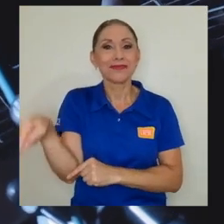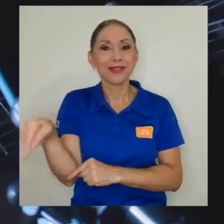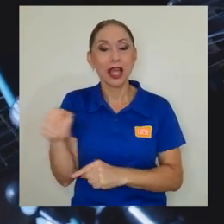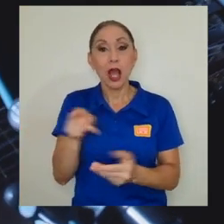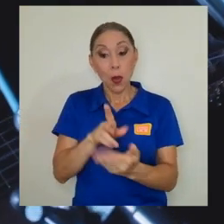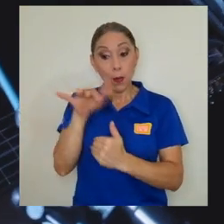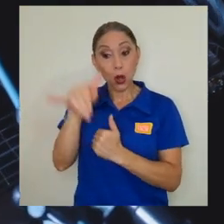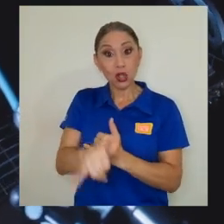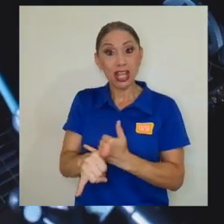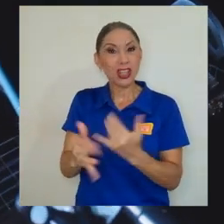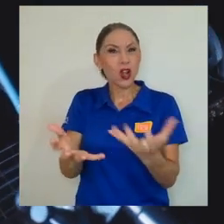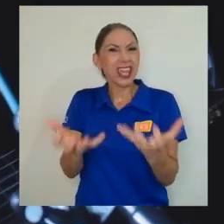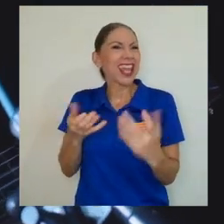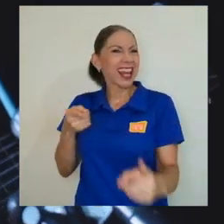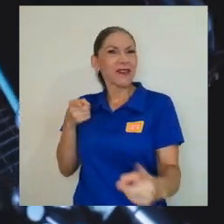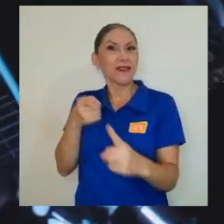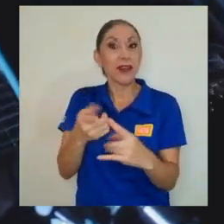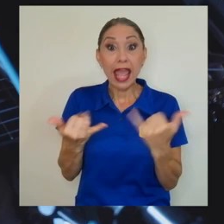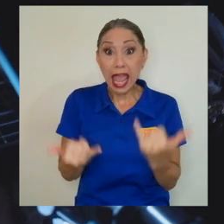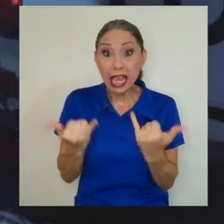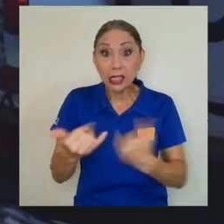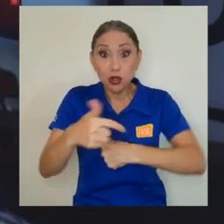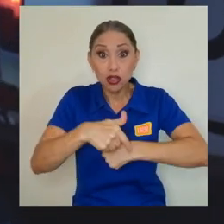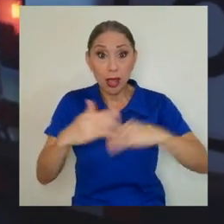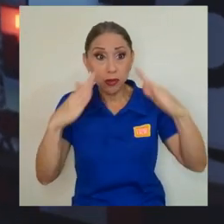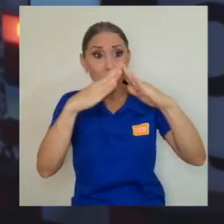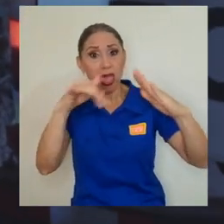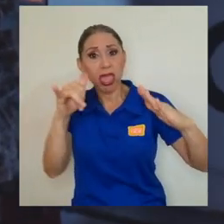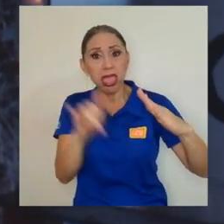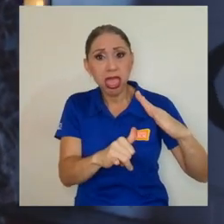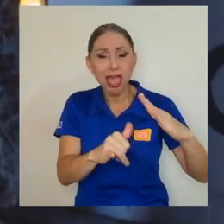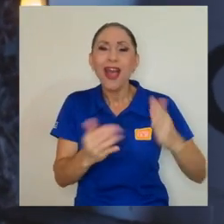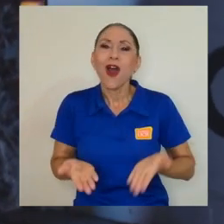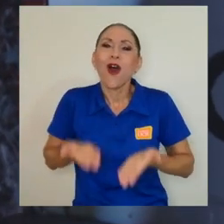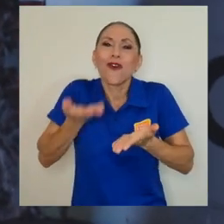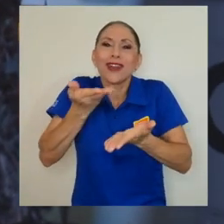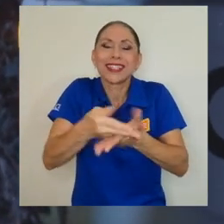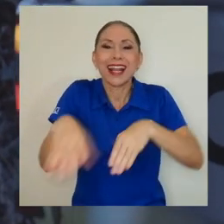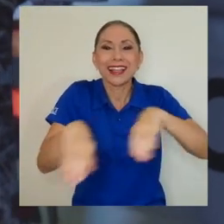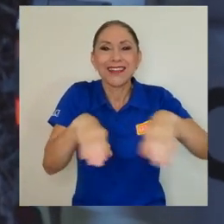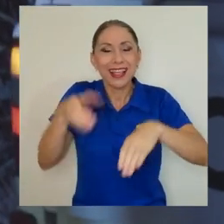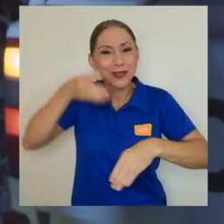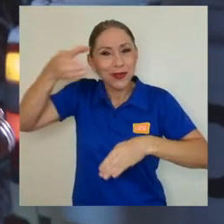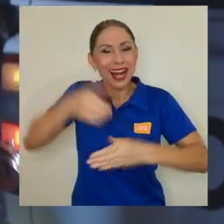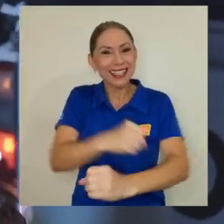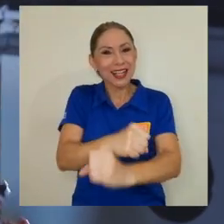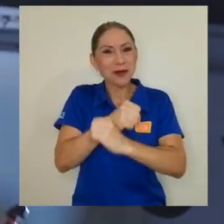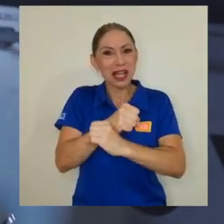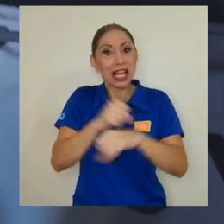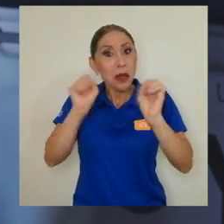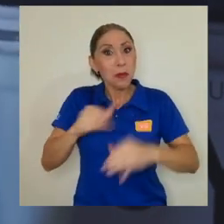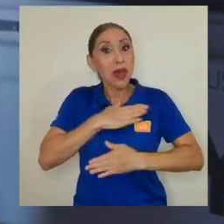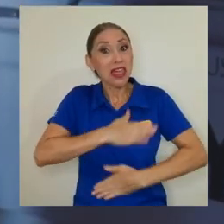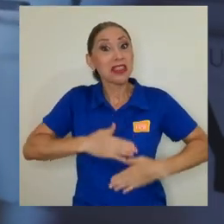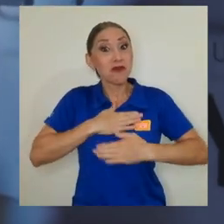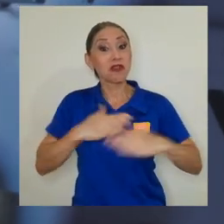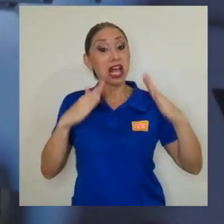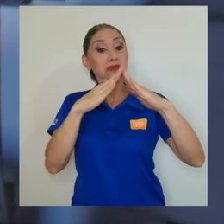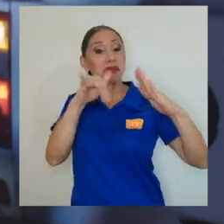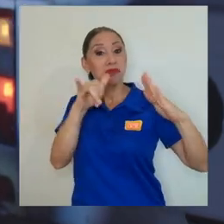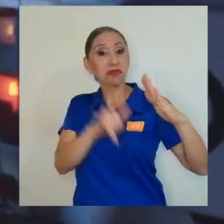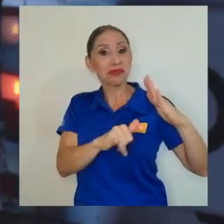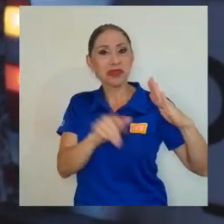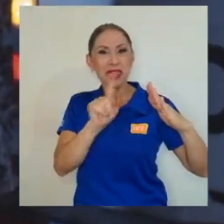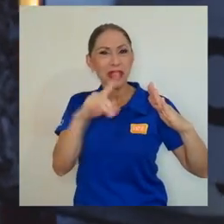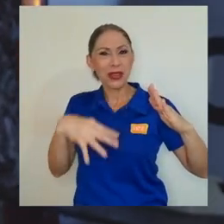proyecto pretende, en estos tiempos de pandemia y encierro, ofrecer actividades culturales seguras que se puedan disfrutar sin salir de los hogares.